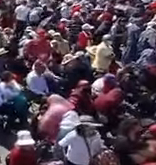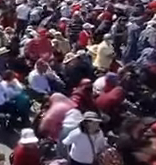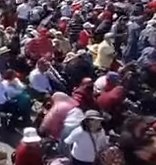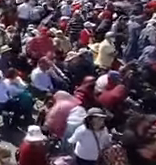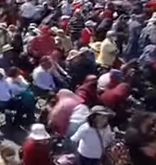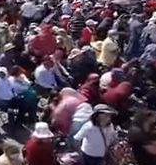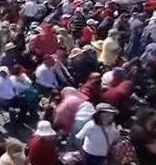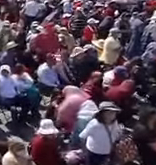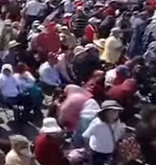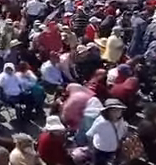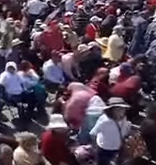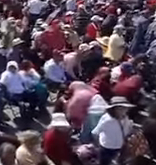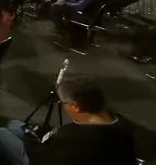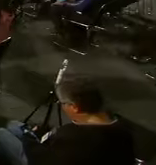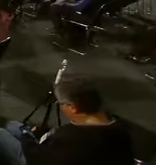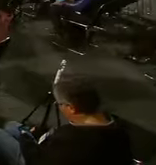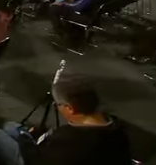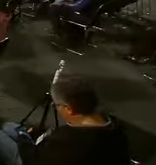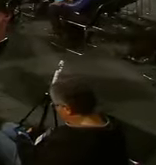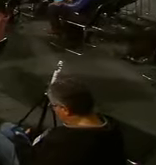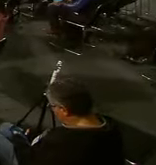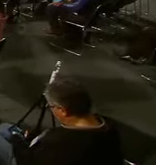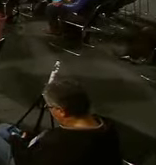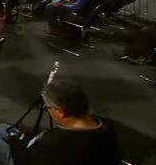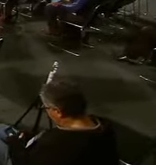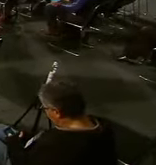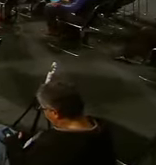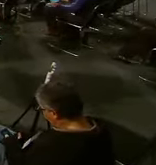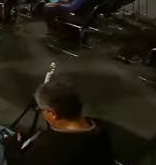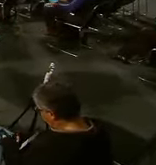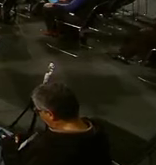y paz para el pueblo de México.